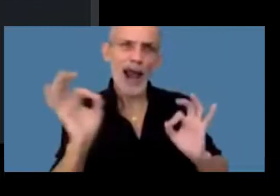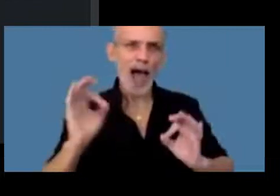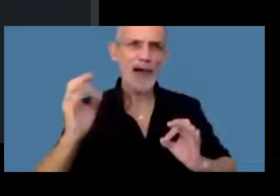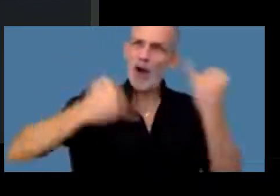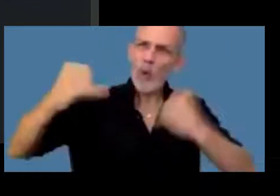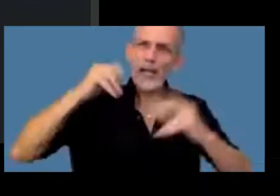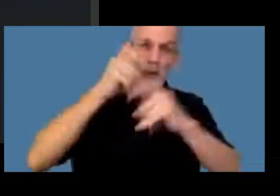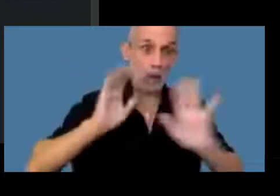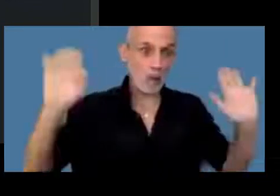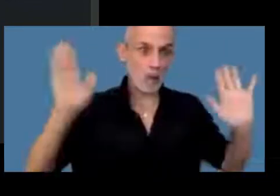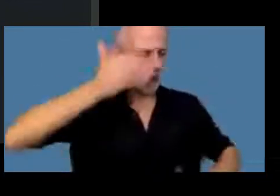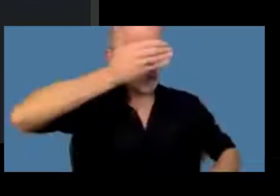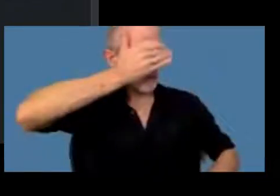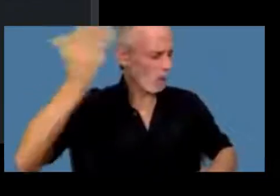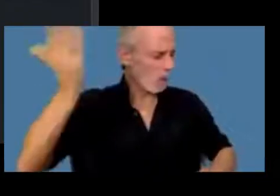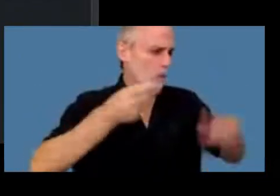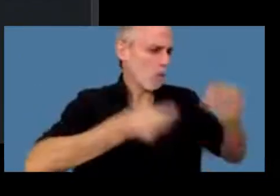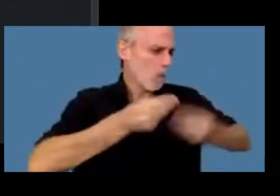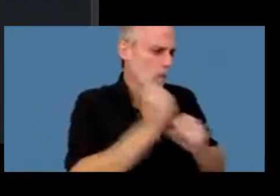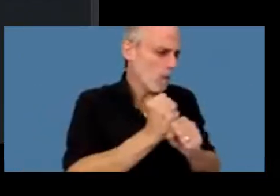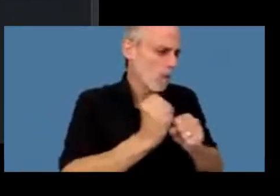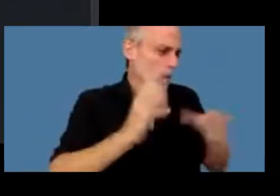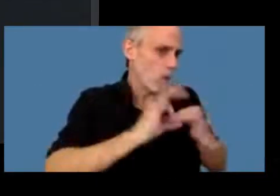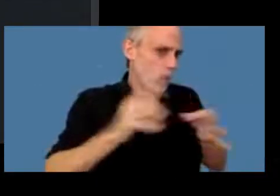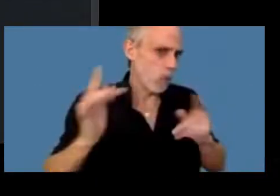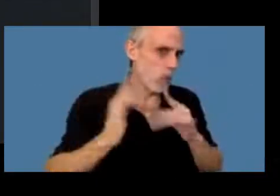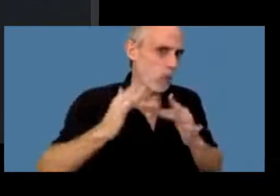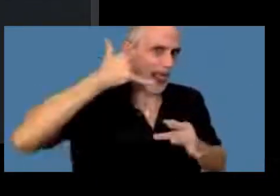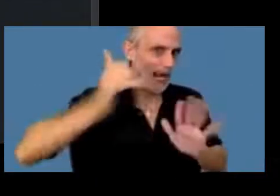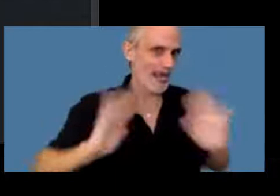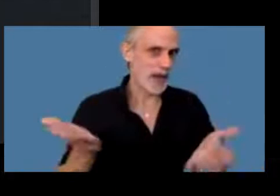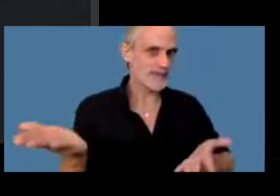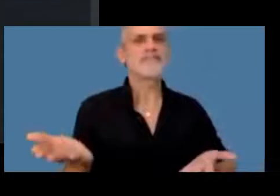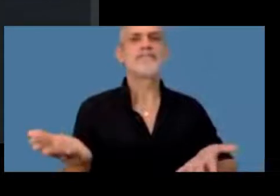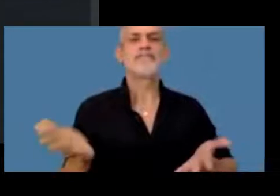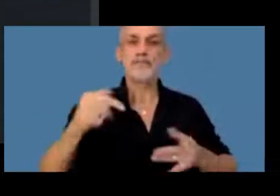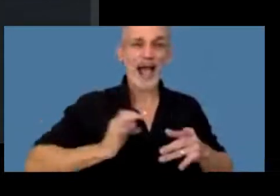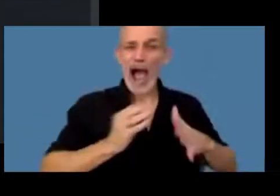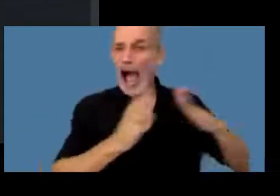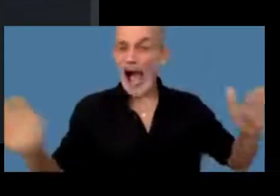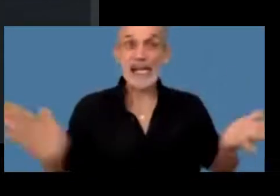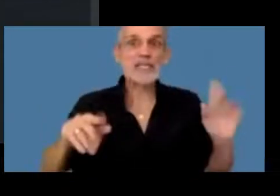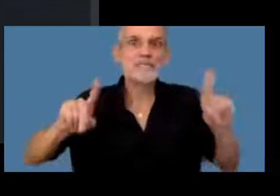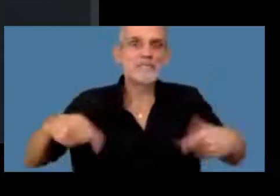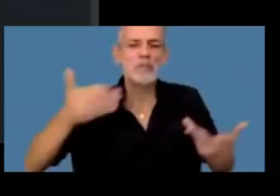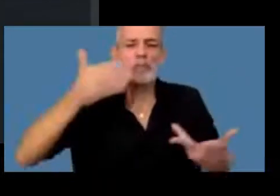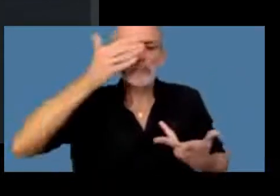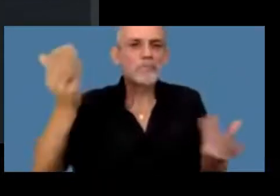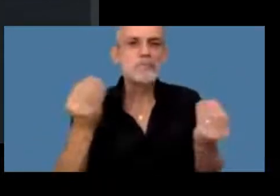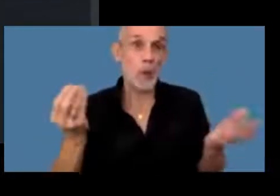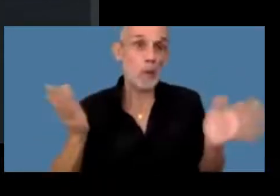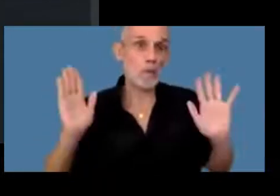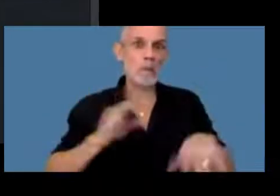ustedes mismos tampoco, digamos, ¿no? Entonces, ¿qué va a pasar de acá a unos años? No sé. Entonces yo creo que acá vamos a tener que tener más tiempo para